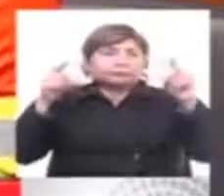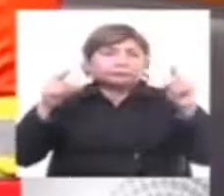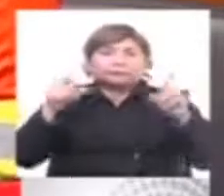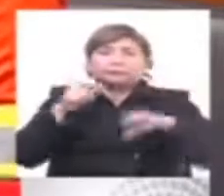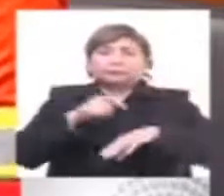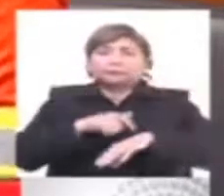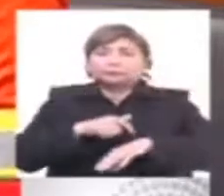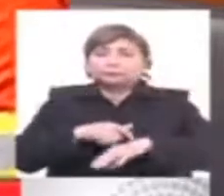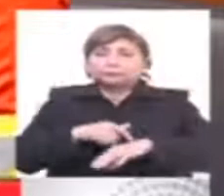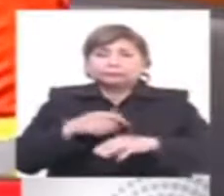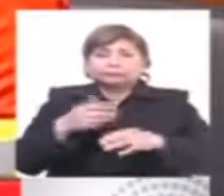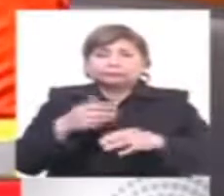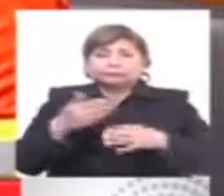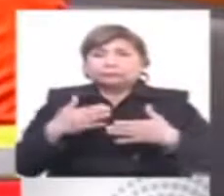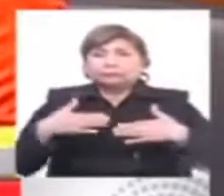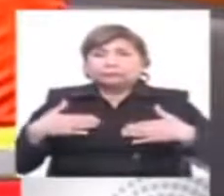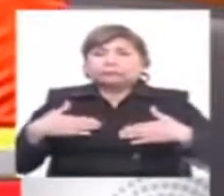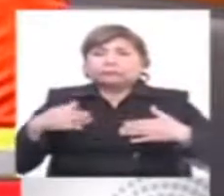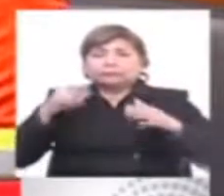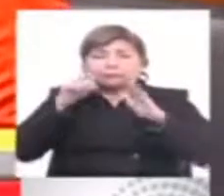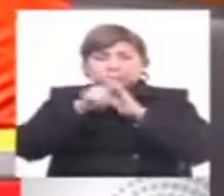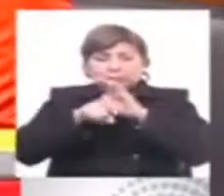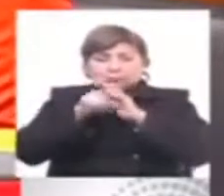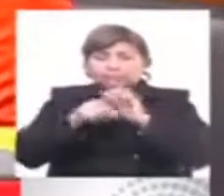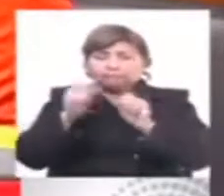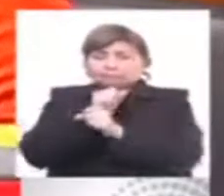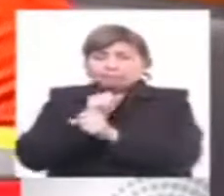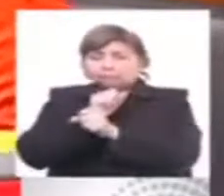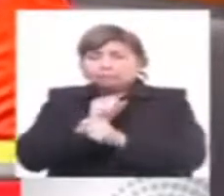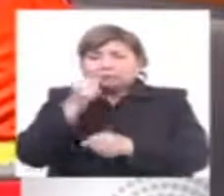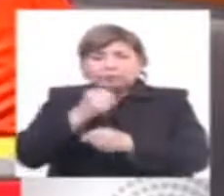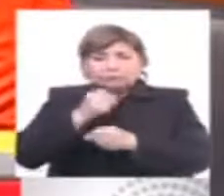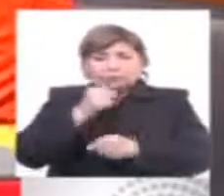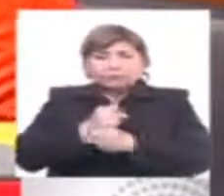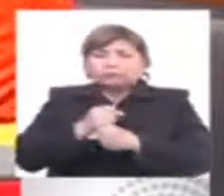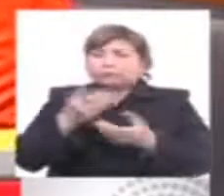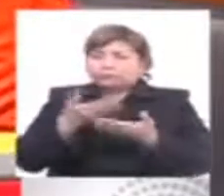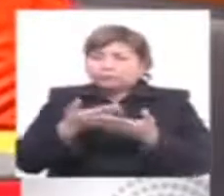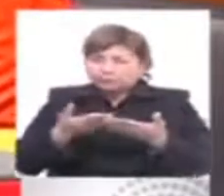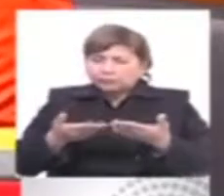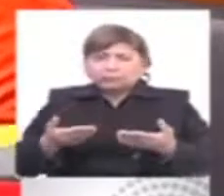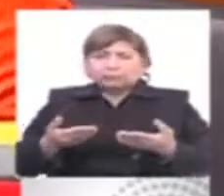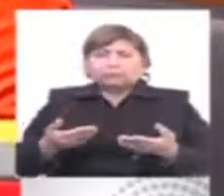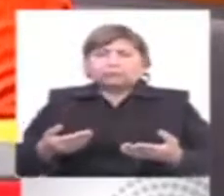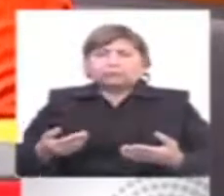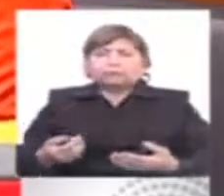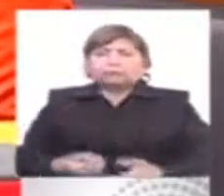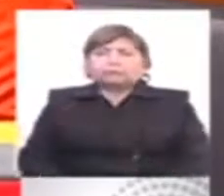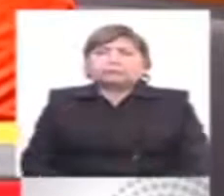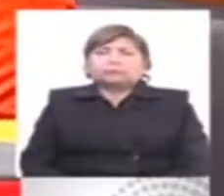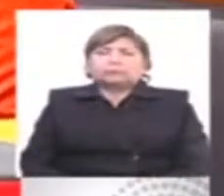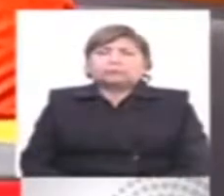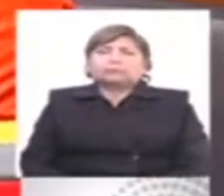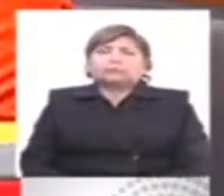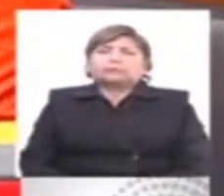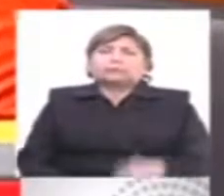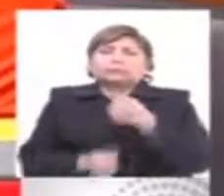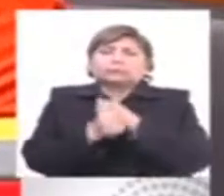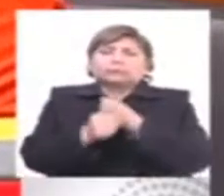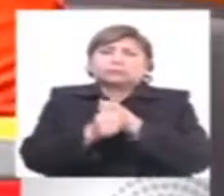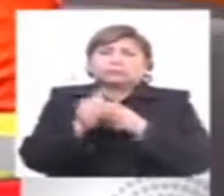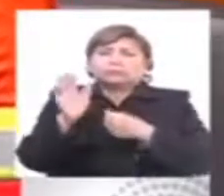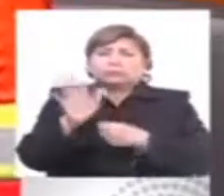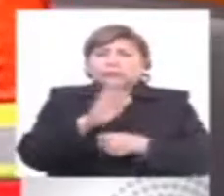mientras felicitan a empresas mineras explotadoras sancionadas por exponer en peligro a la salud de